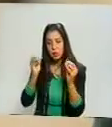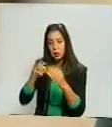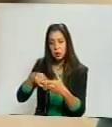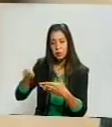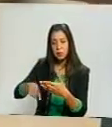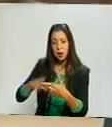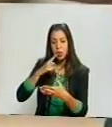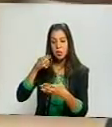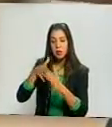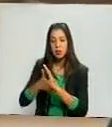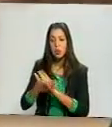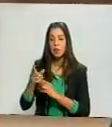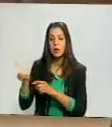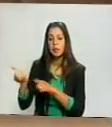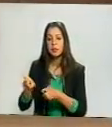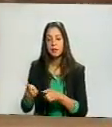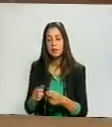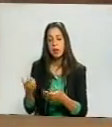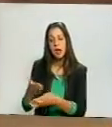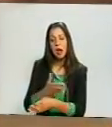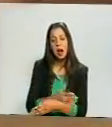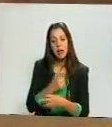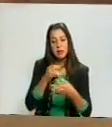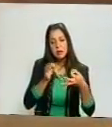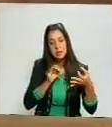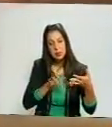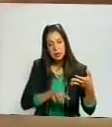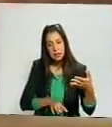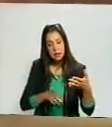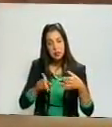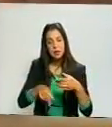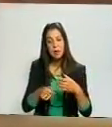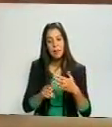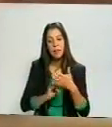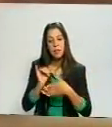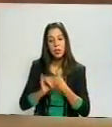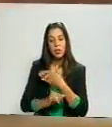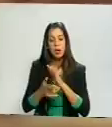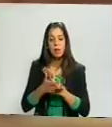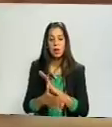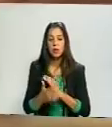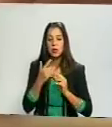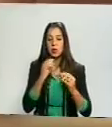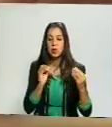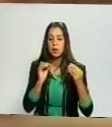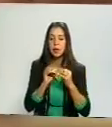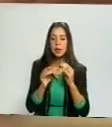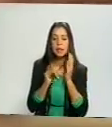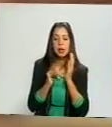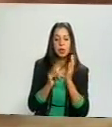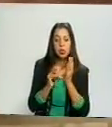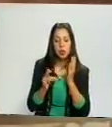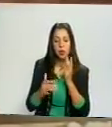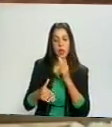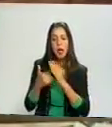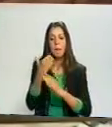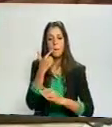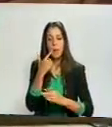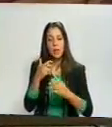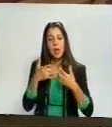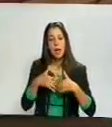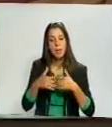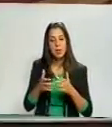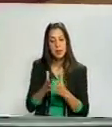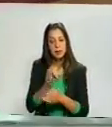los enriquecimientos antes descritos, así como a programas en materia de adecuación tecnológica de la pequeña